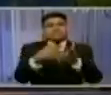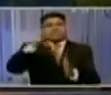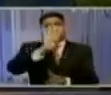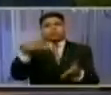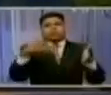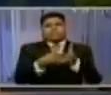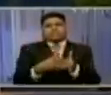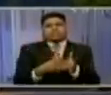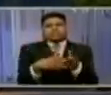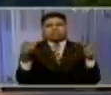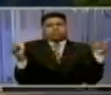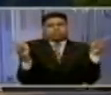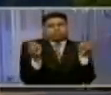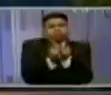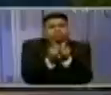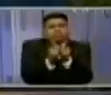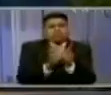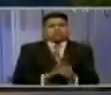de fósforo